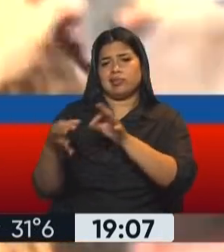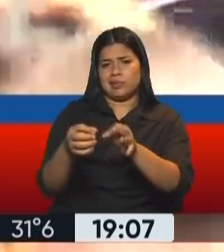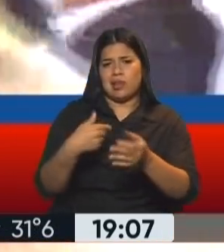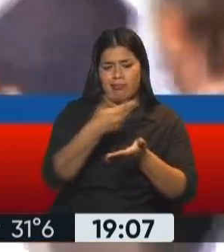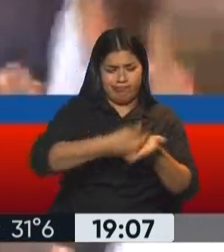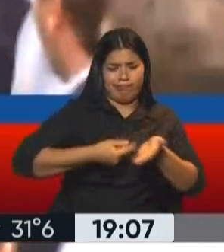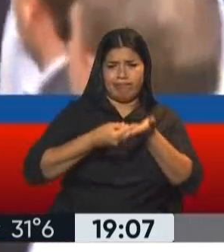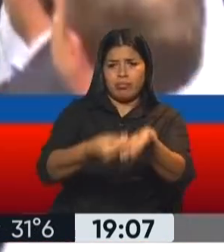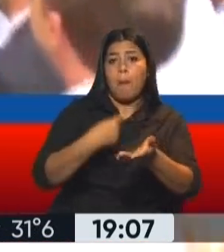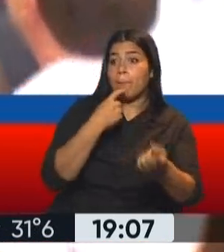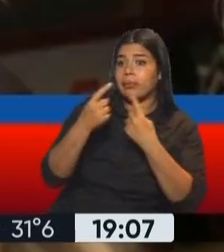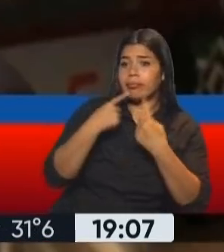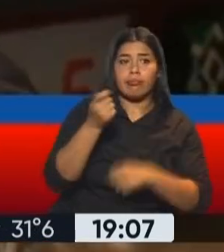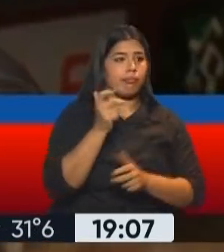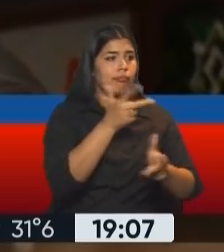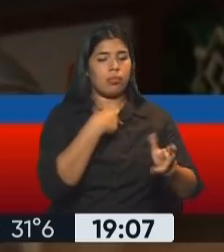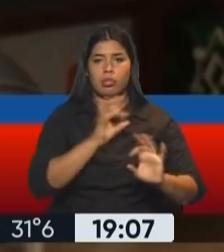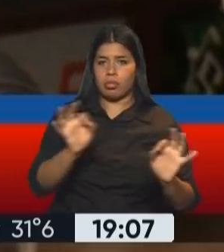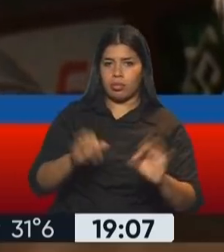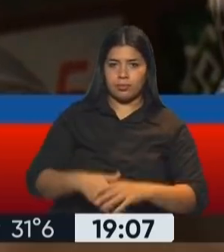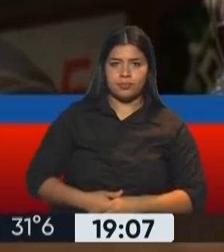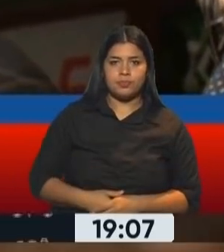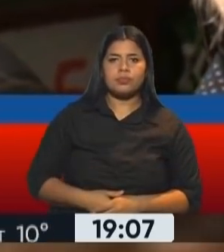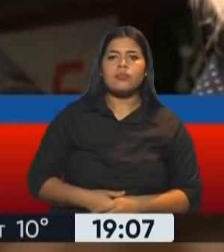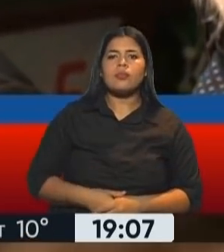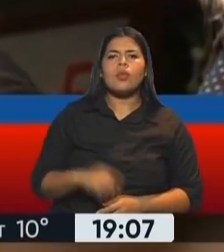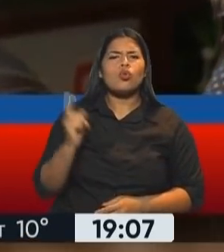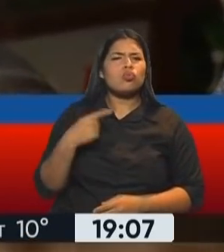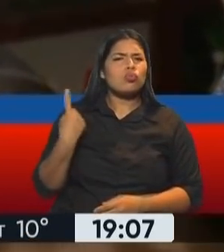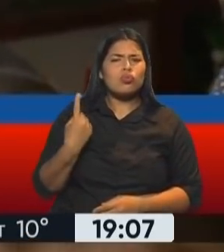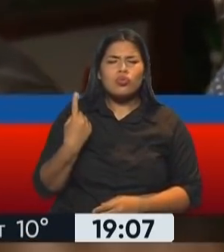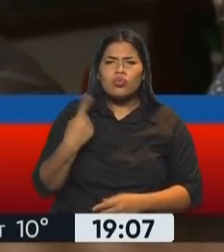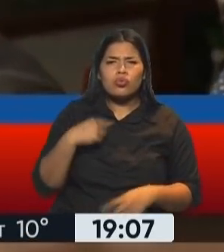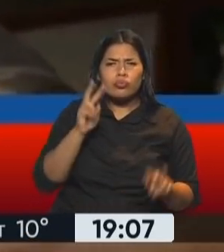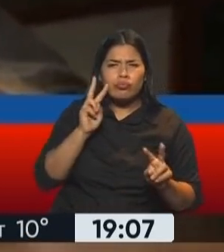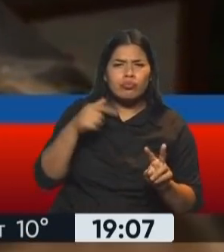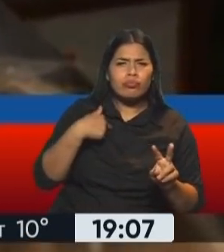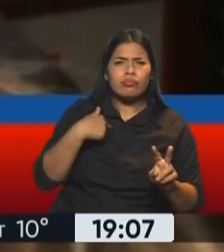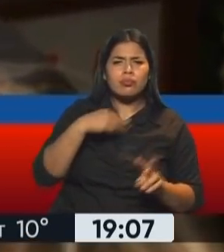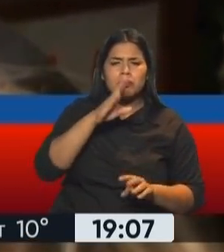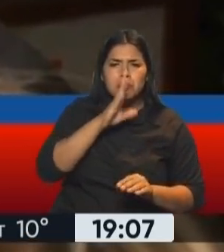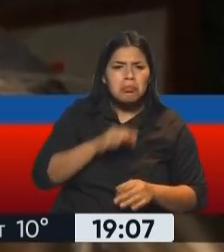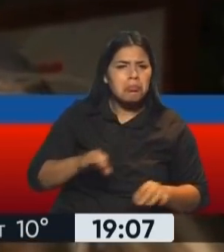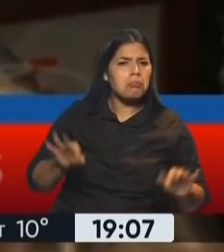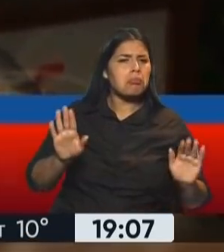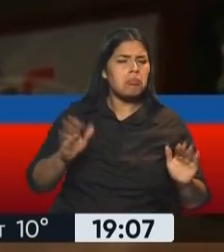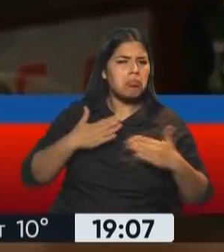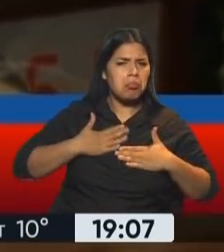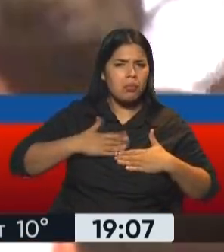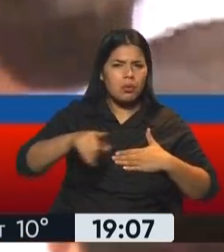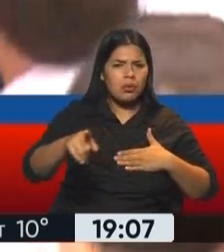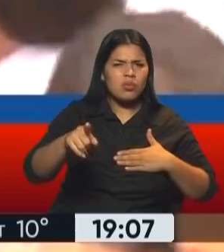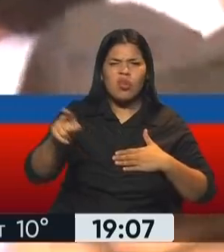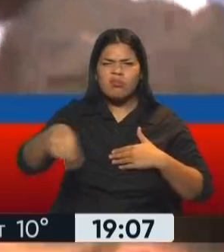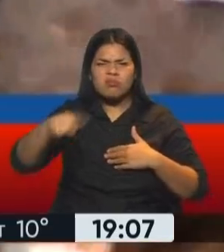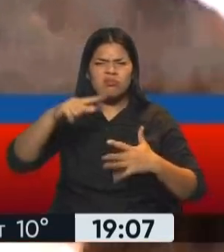manejado en absoluto silencio. El juez se manejó en absoluto silencio y el ruido mediático y político lo hicieron